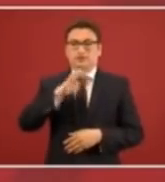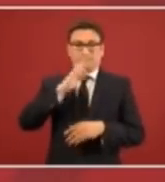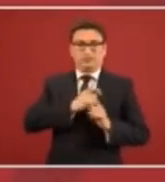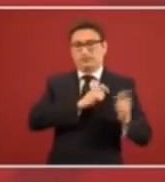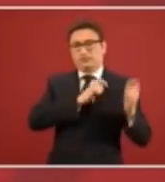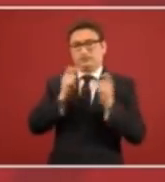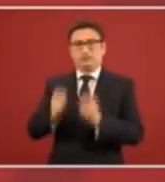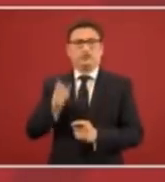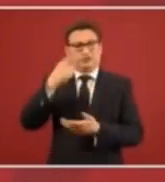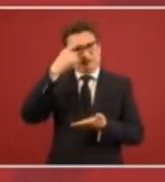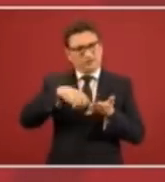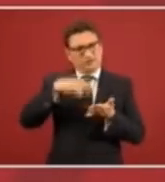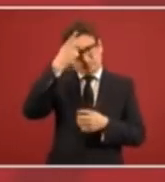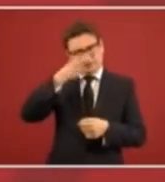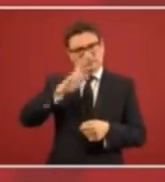creo que director